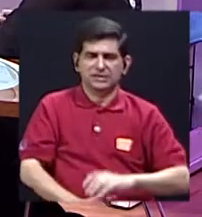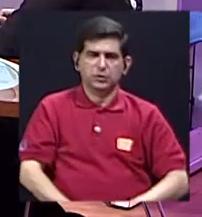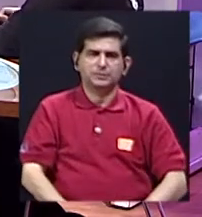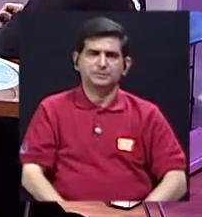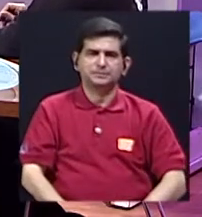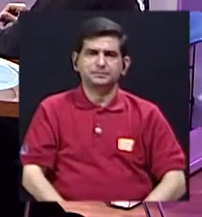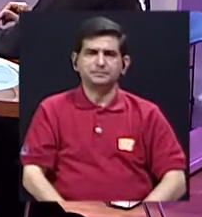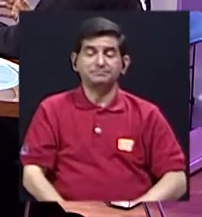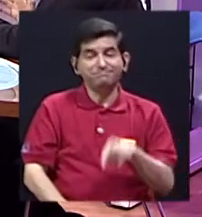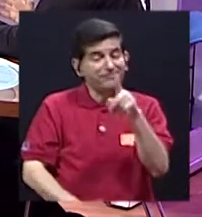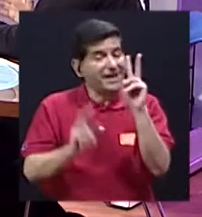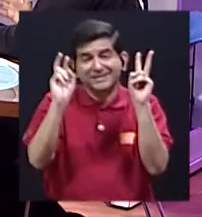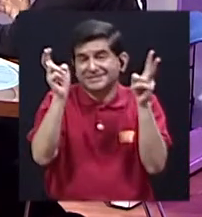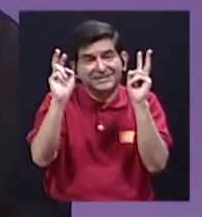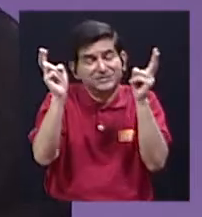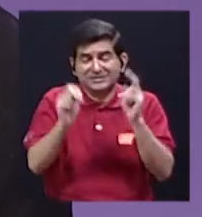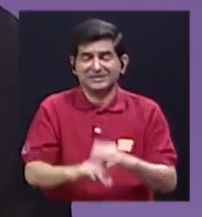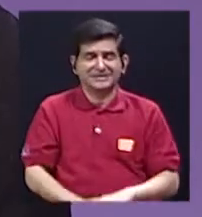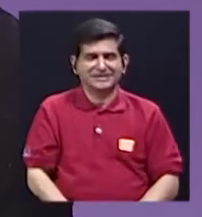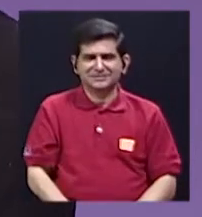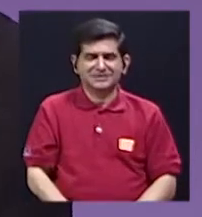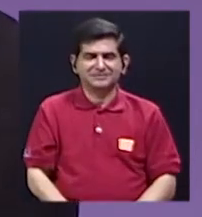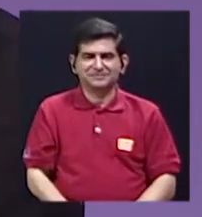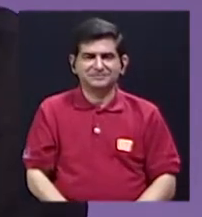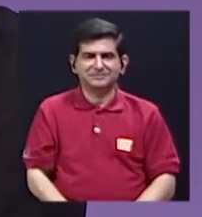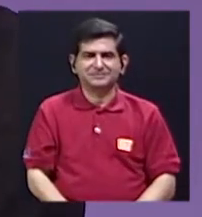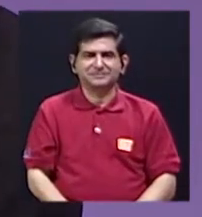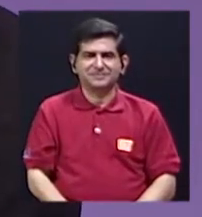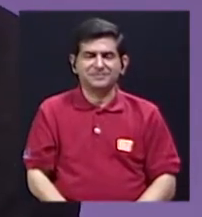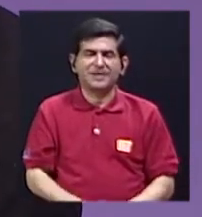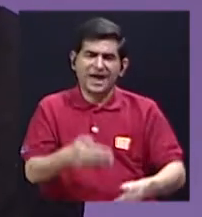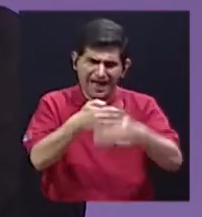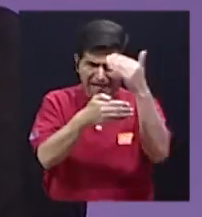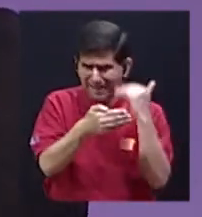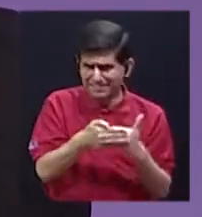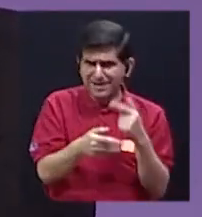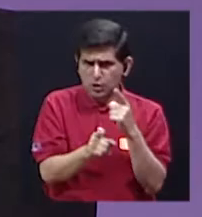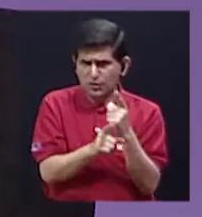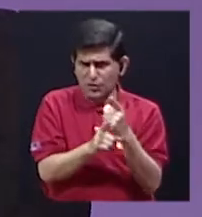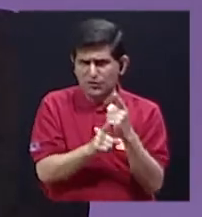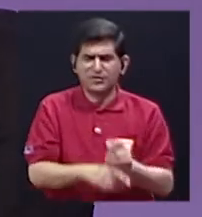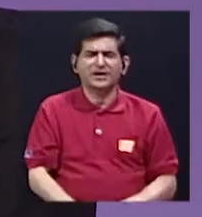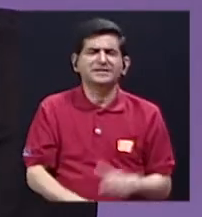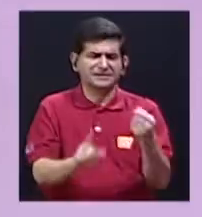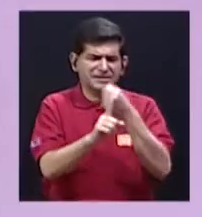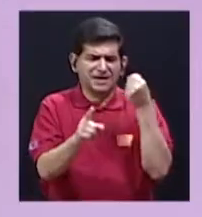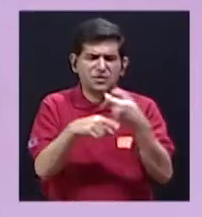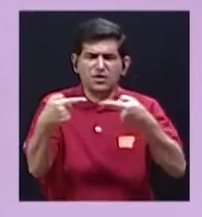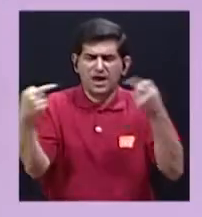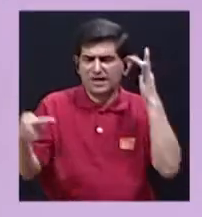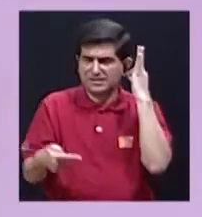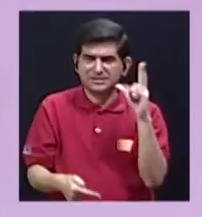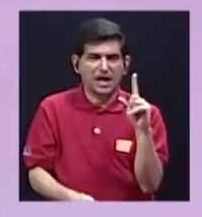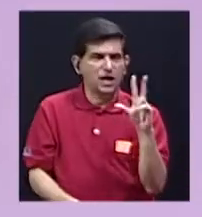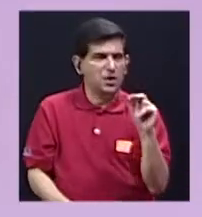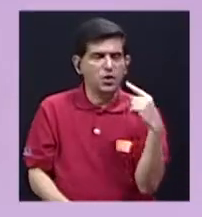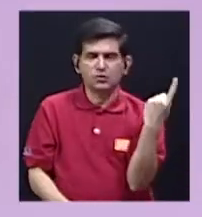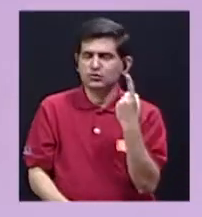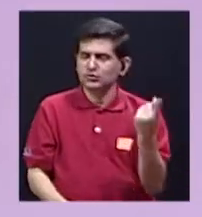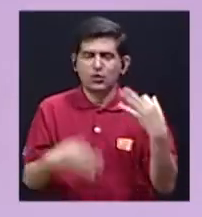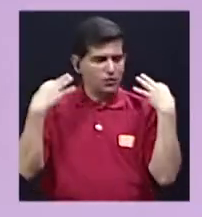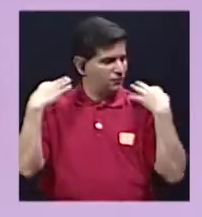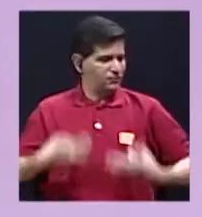bueno no es el tema no sé si menos si no sirve entre en con el anterior efectivamente o sea la violencia contra las mujeres no es sólo física